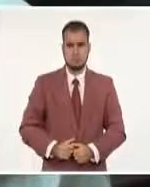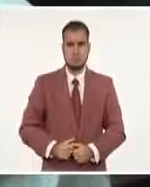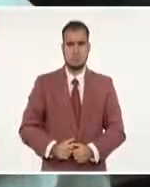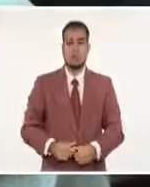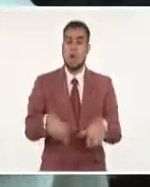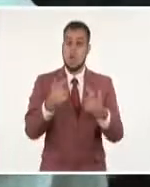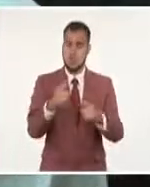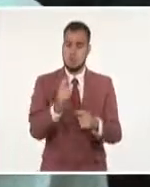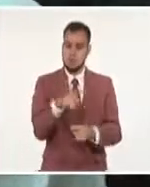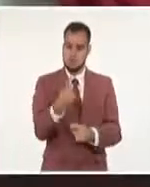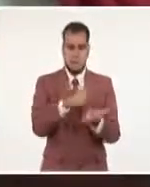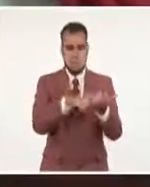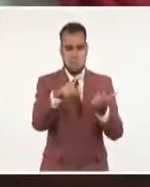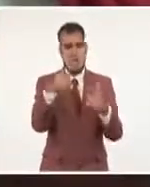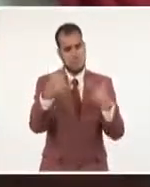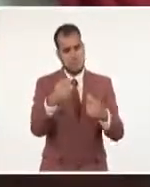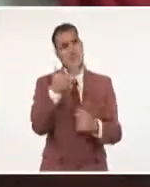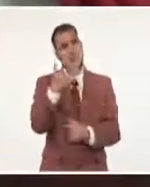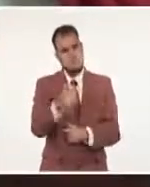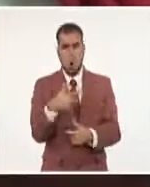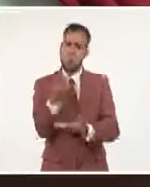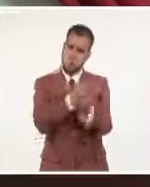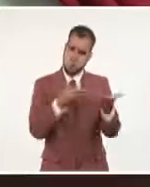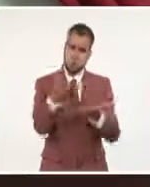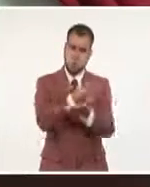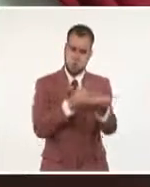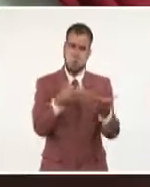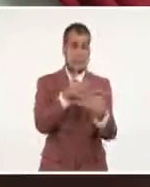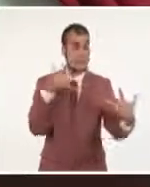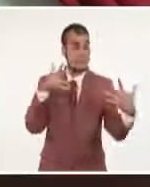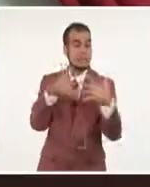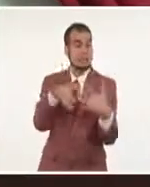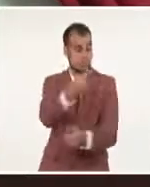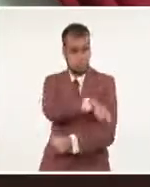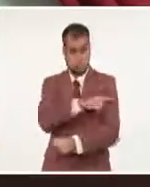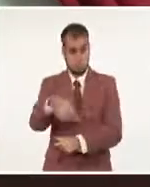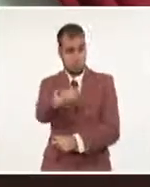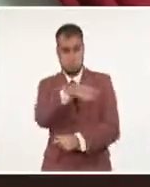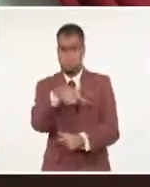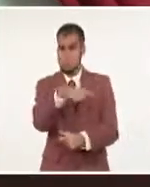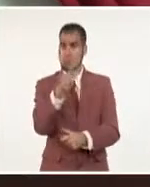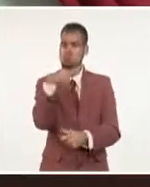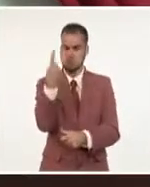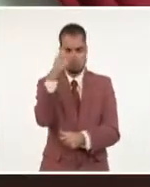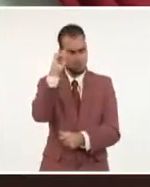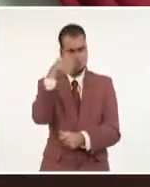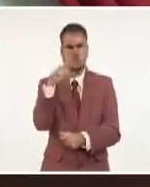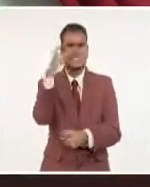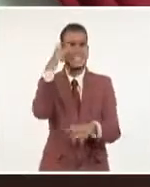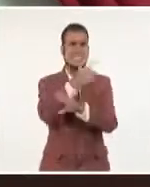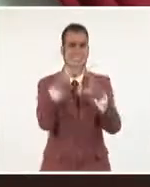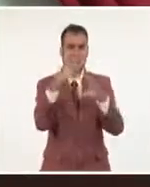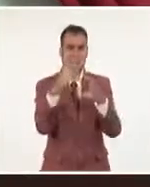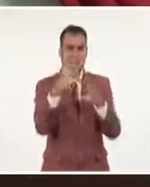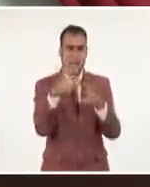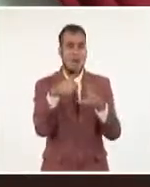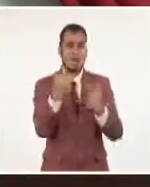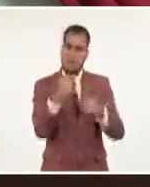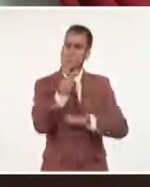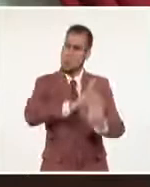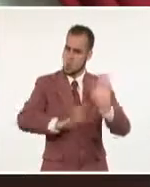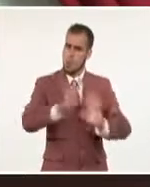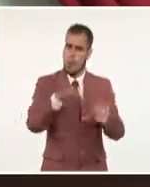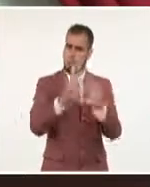más participativos, con mayor vinculación con la masa, defendiendo los pilares de la ciencia y la innovación, la informatización